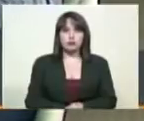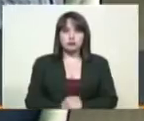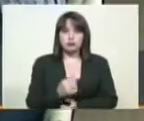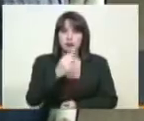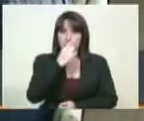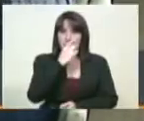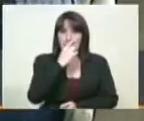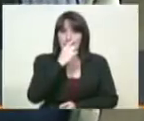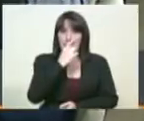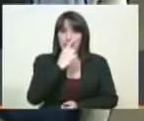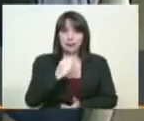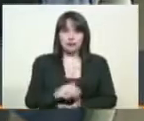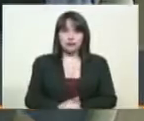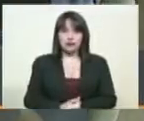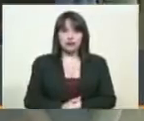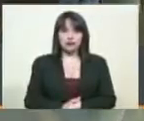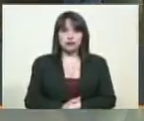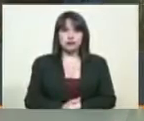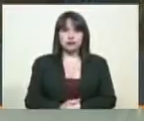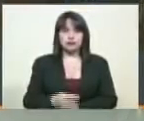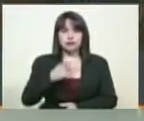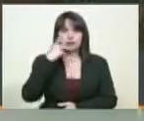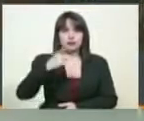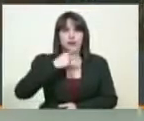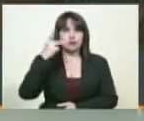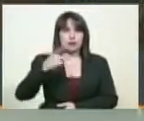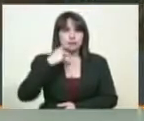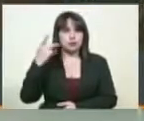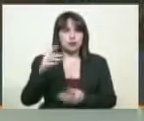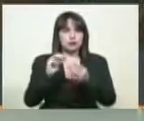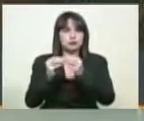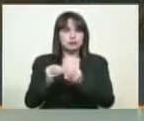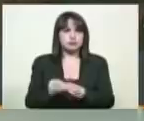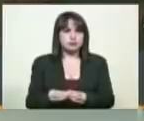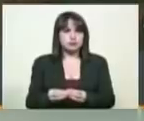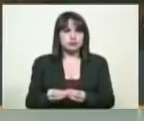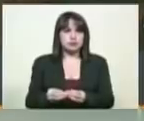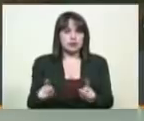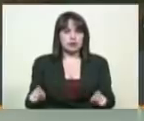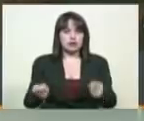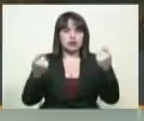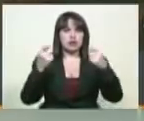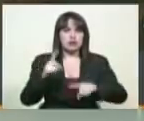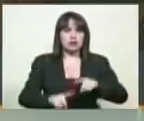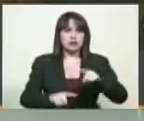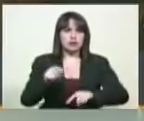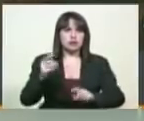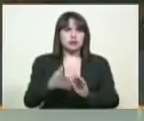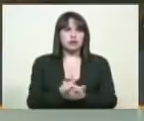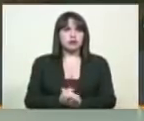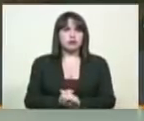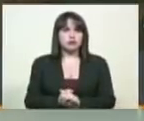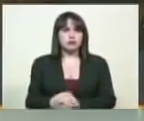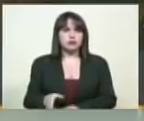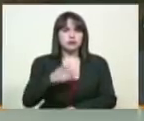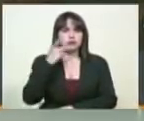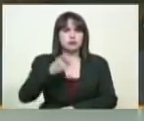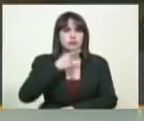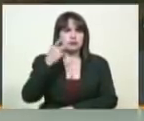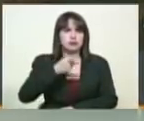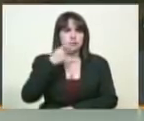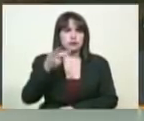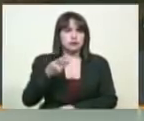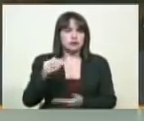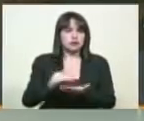hay que combinar una política nacional de mantenimiento recuperación con políticas regionales de creatividad y